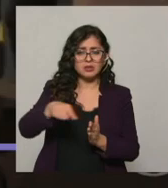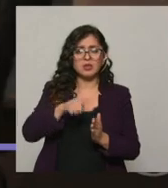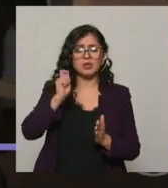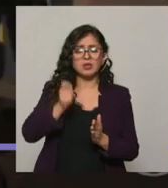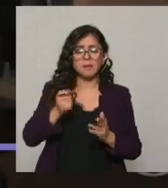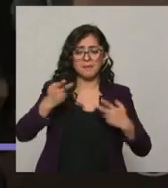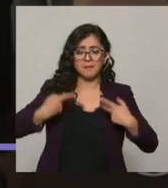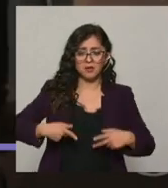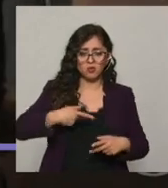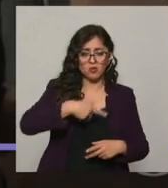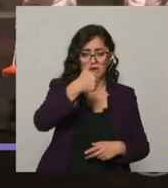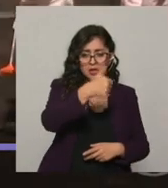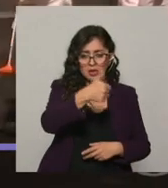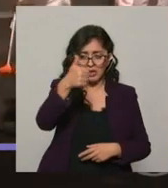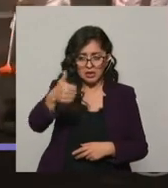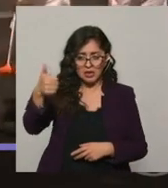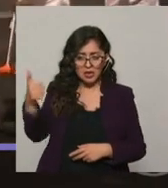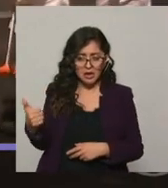al ciudadano,